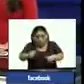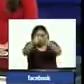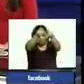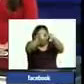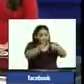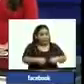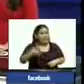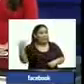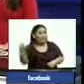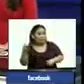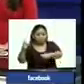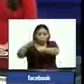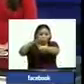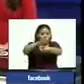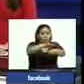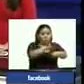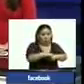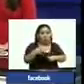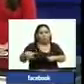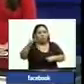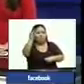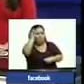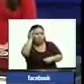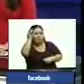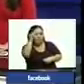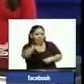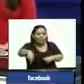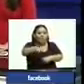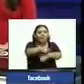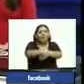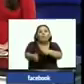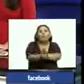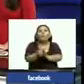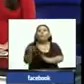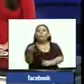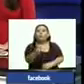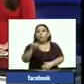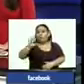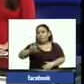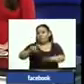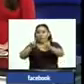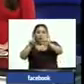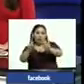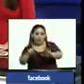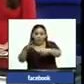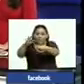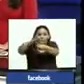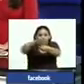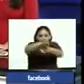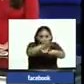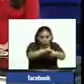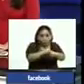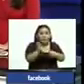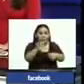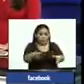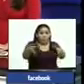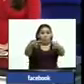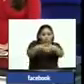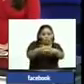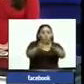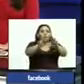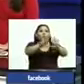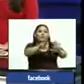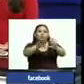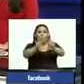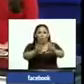necesita una mayoría calificada, como se conoce en la Asamblea Legislativa, que son 56 legisladores, es decir, de los 84 tienen